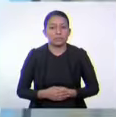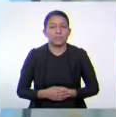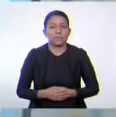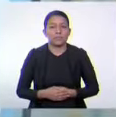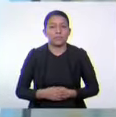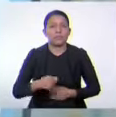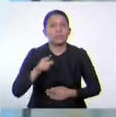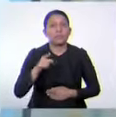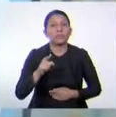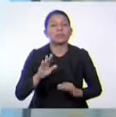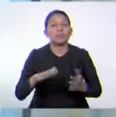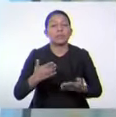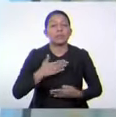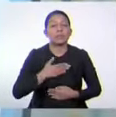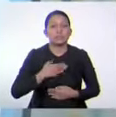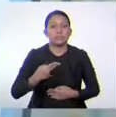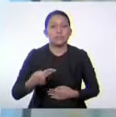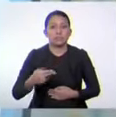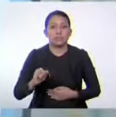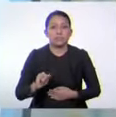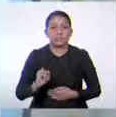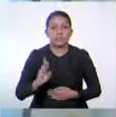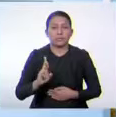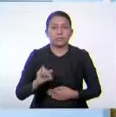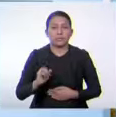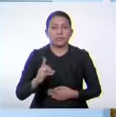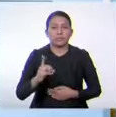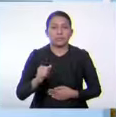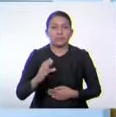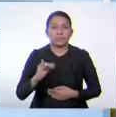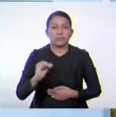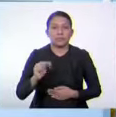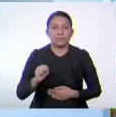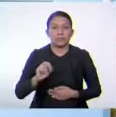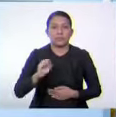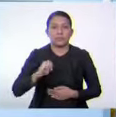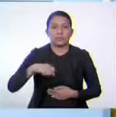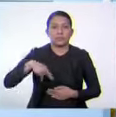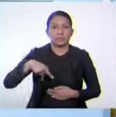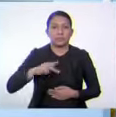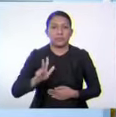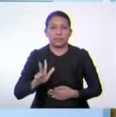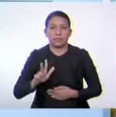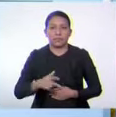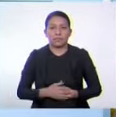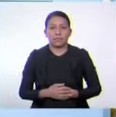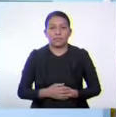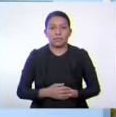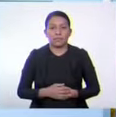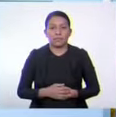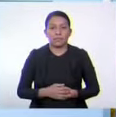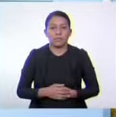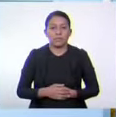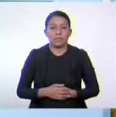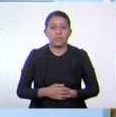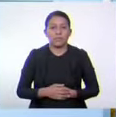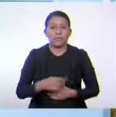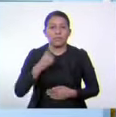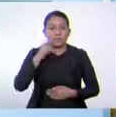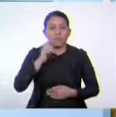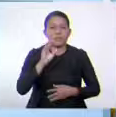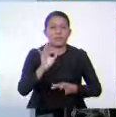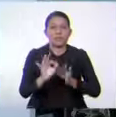tenemos una hibridación sp3, como la vemos en el átomo de